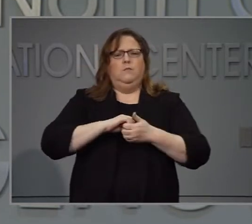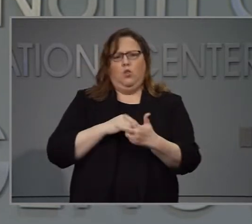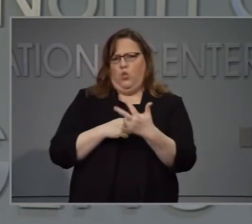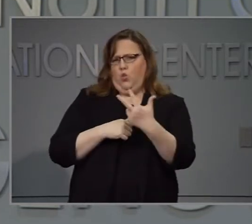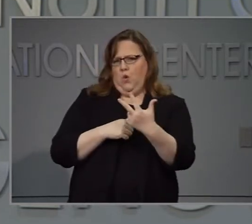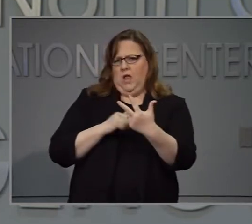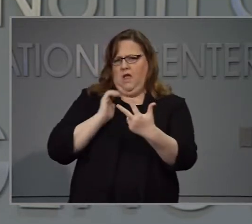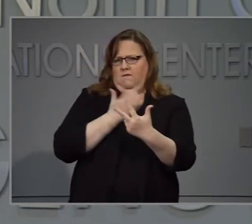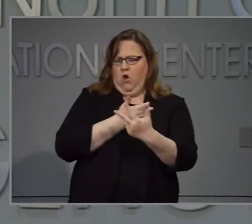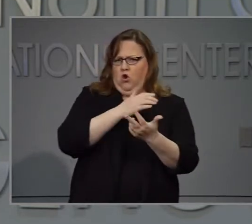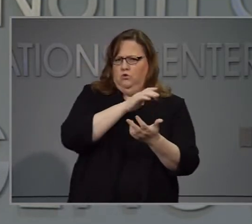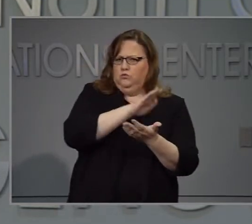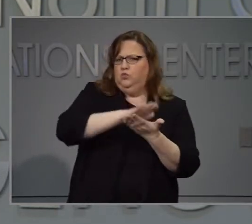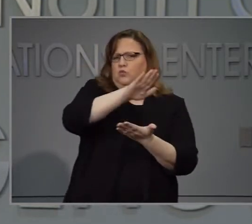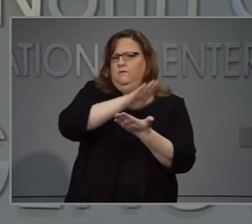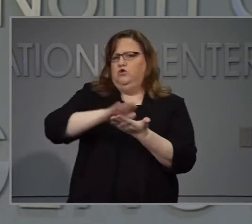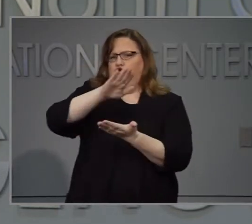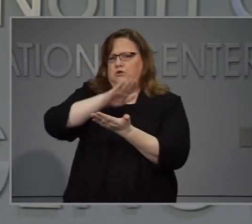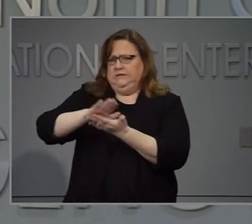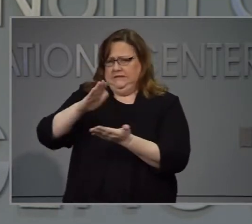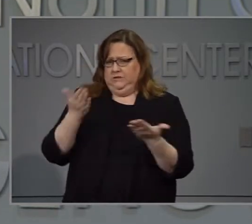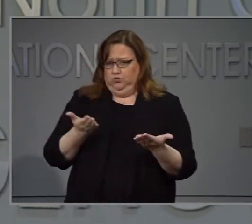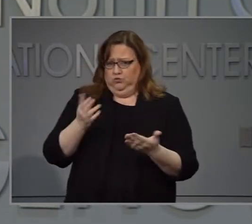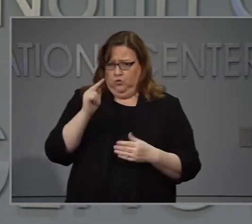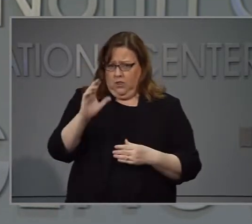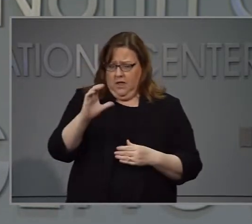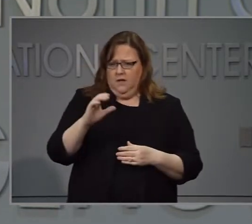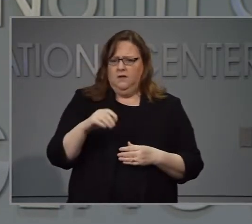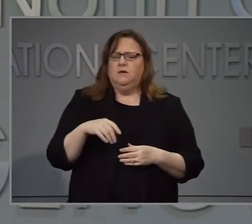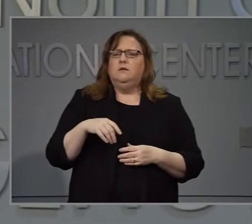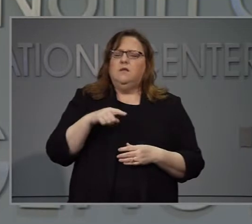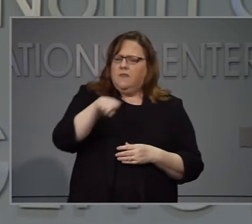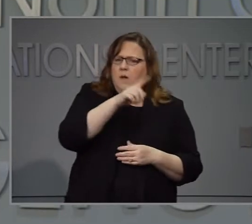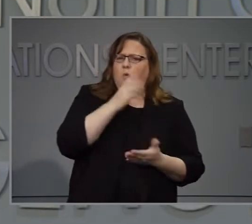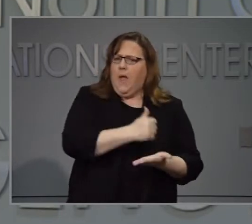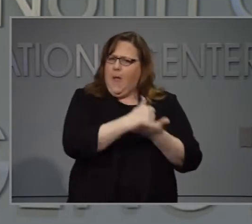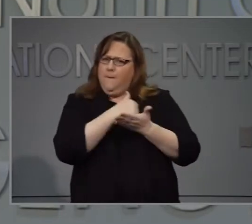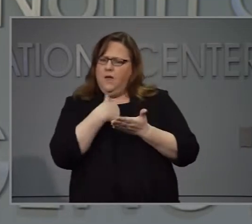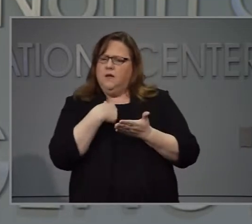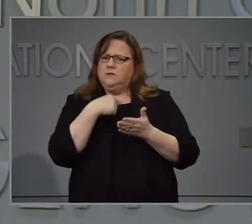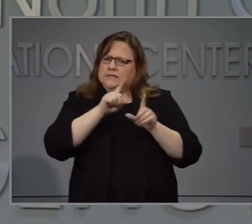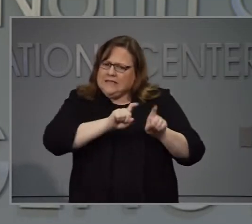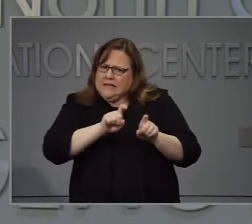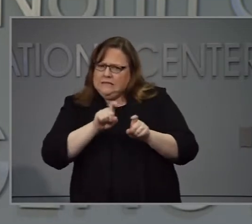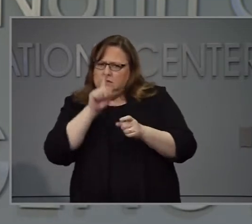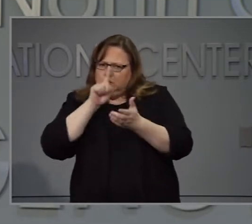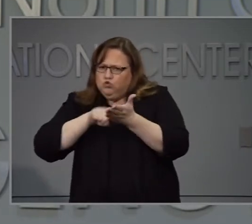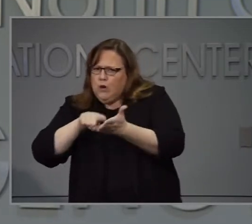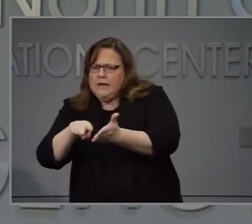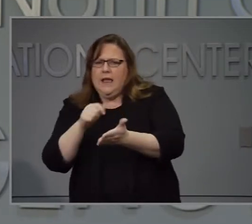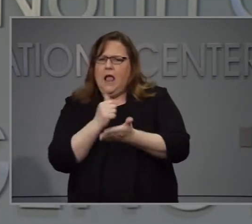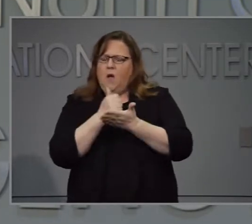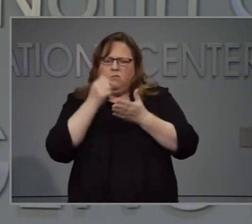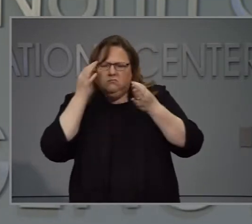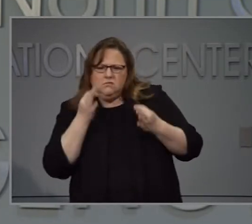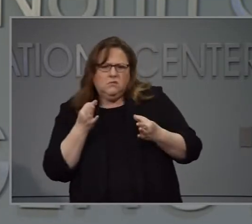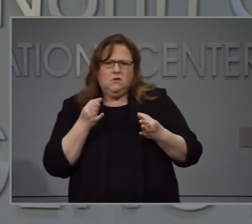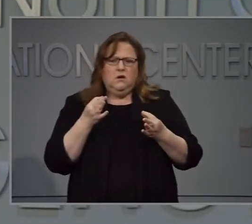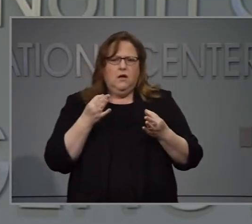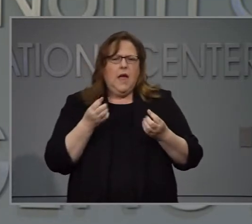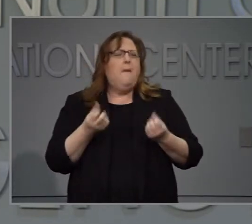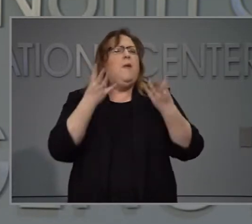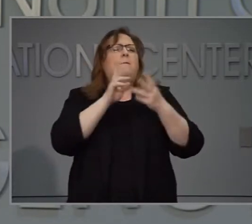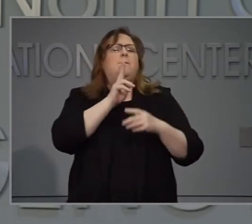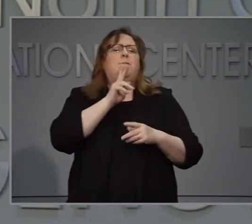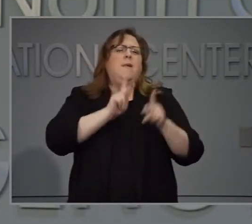tres de nuestras universidades de medicina en el estado para hacer rastreo y tendencias para definir cuánto